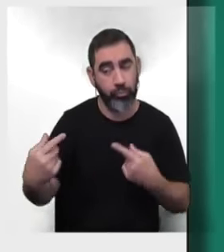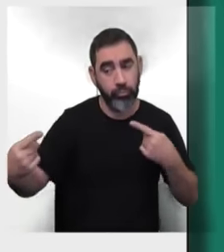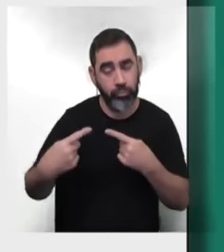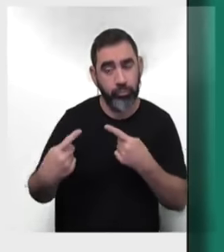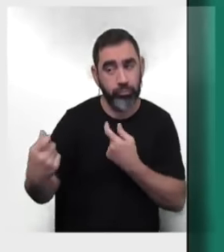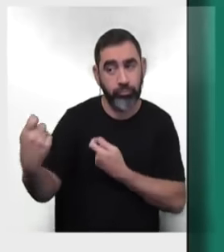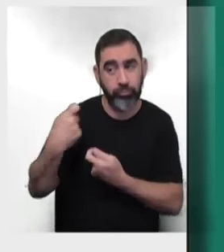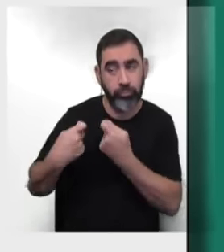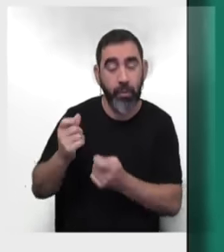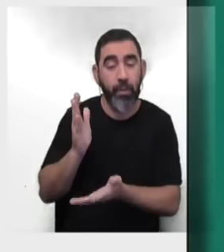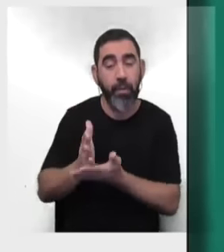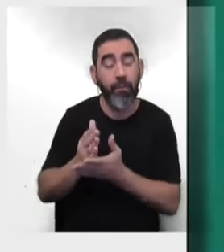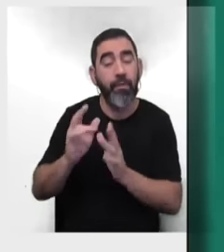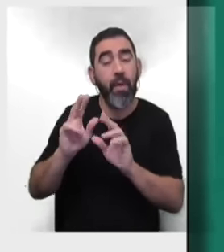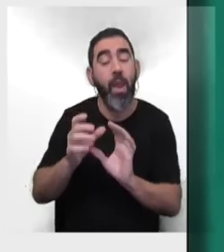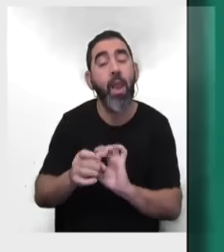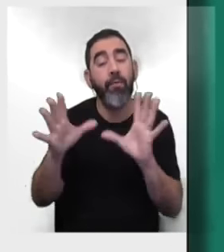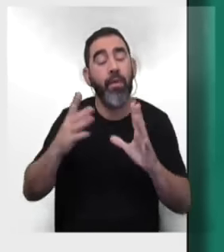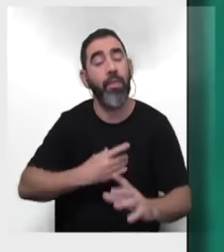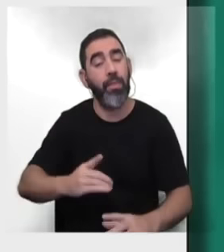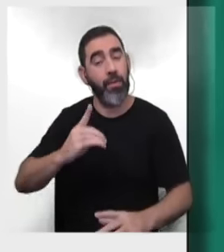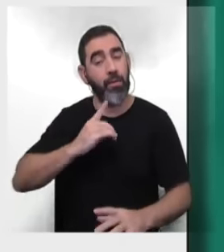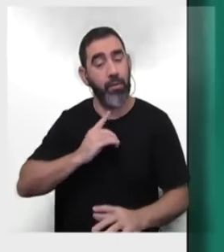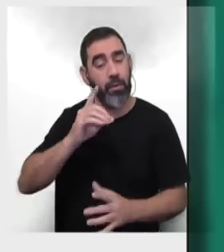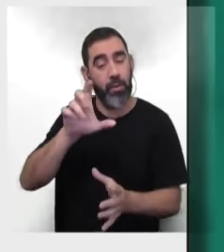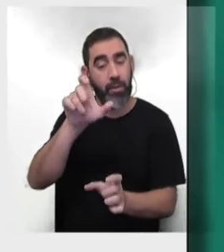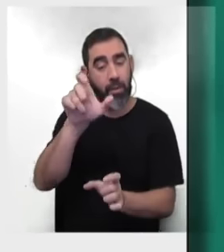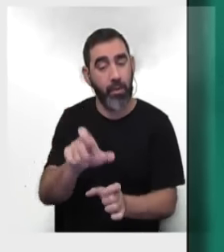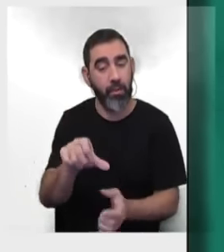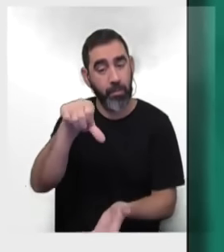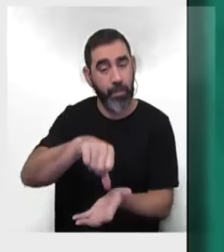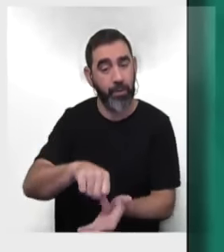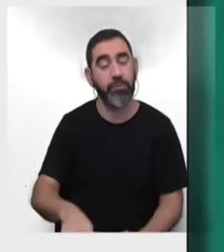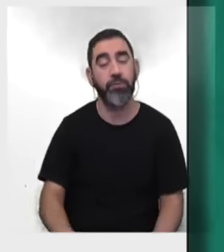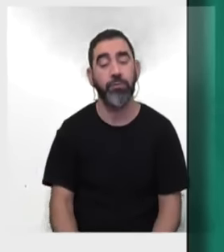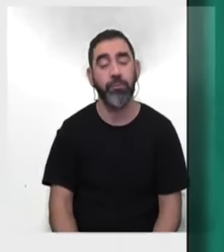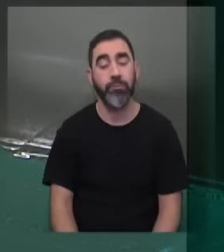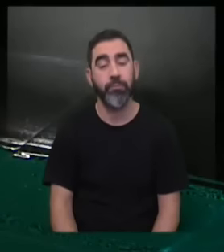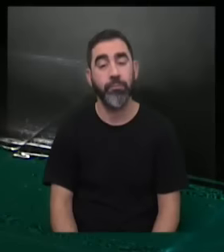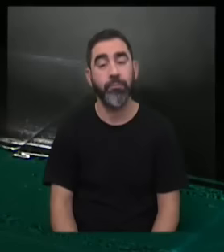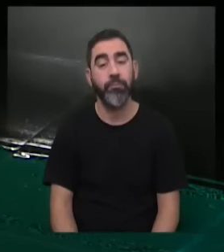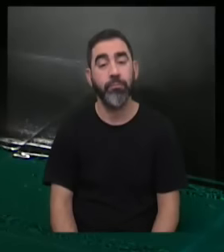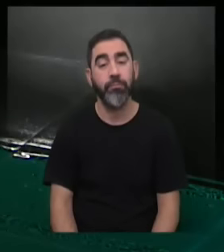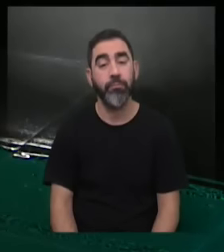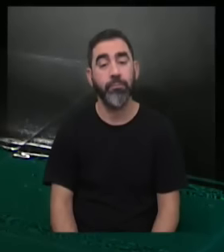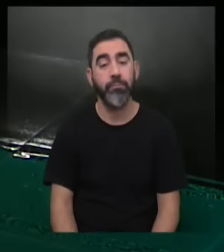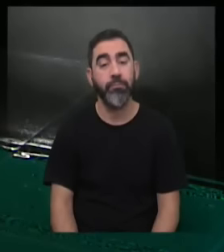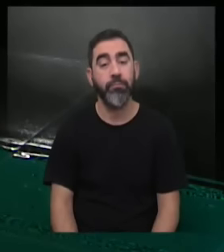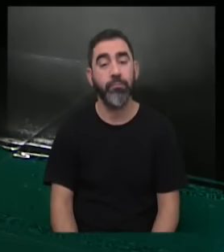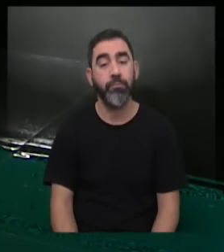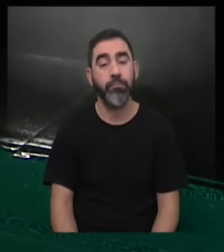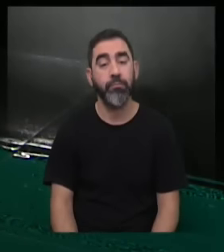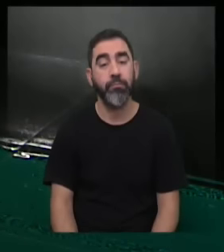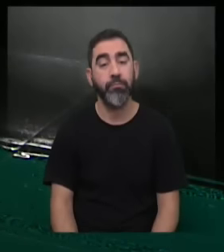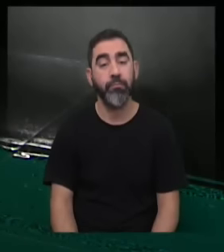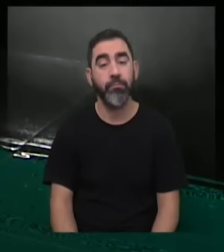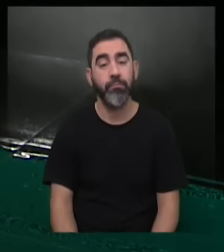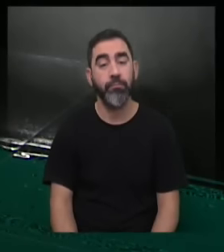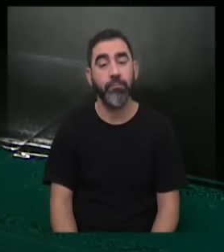en defensa de la libertad y la dignidad de su Patria y bueno y hubo